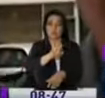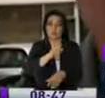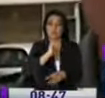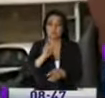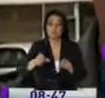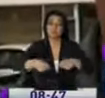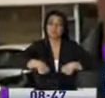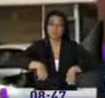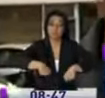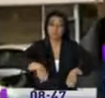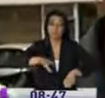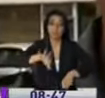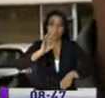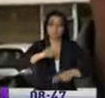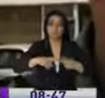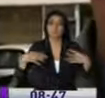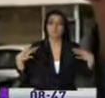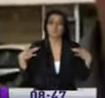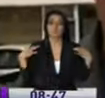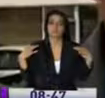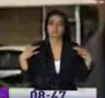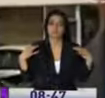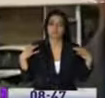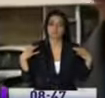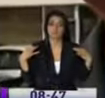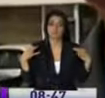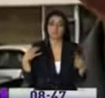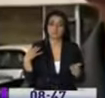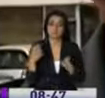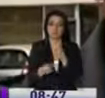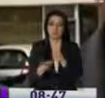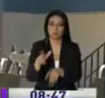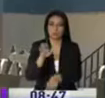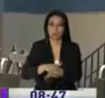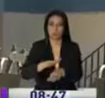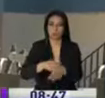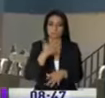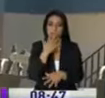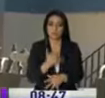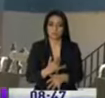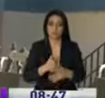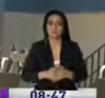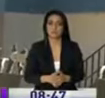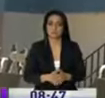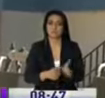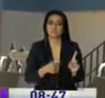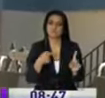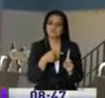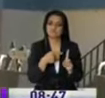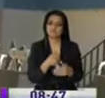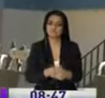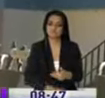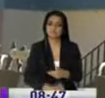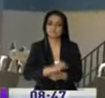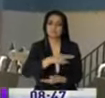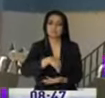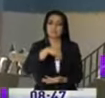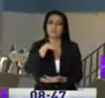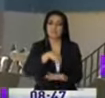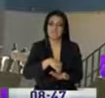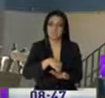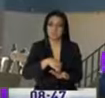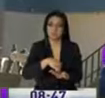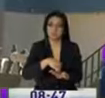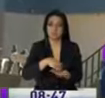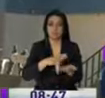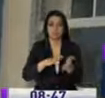están las prendas en este caso de las personas que participaron. El occiso era oriundo de la provincia de Manabí. Luego de cumplir con los